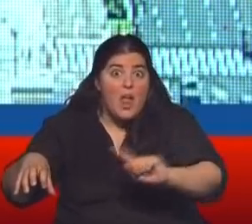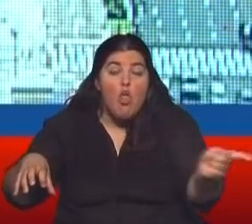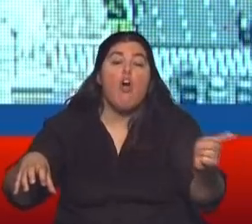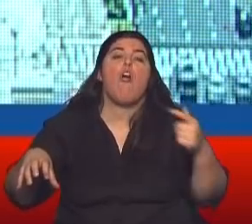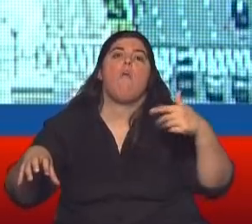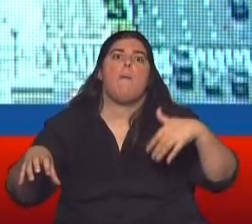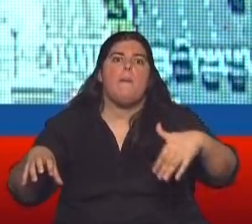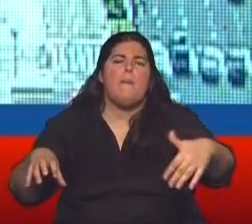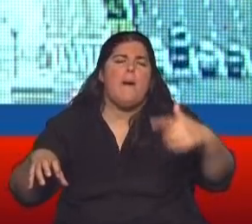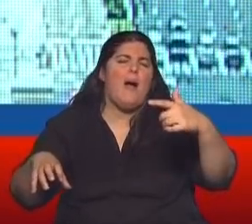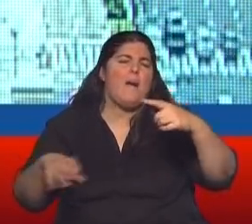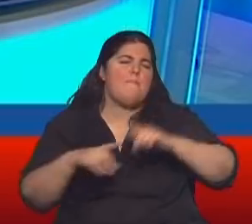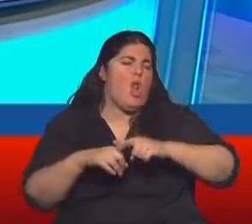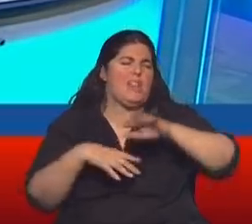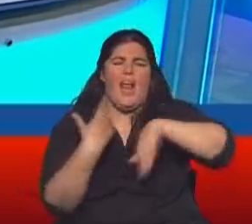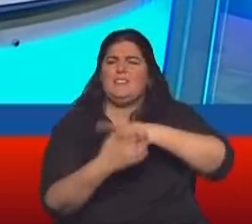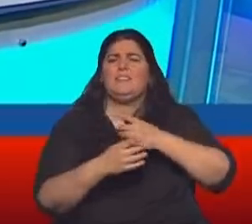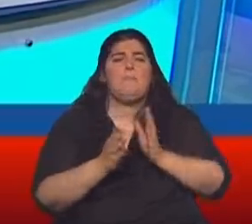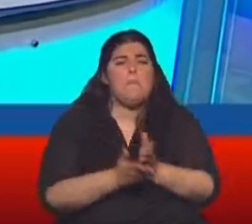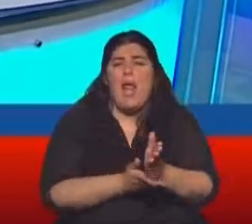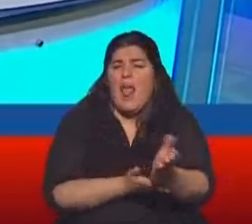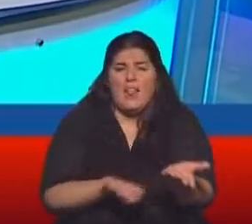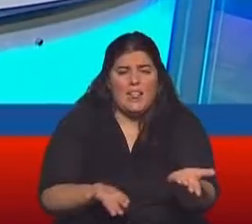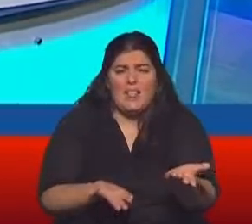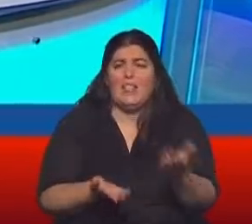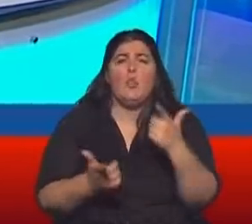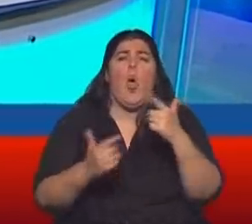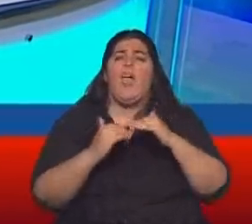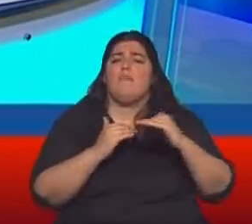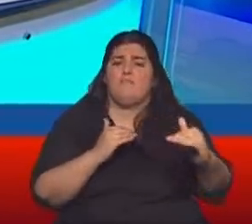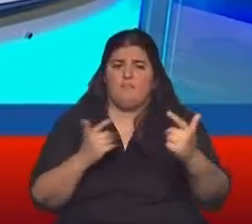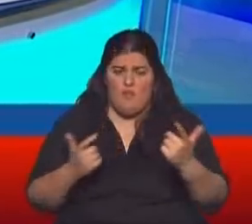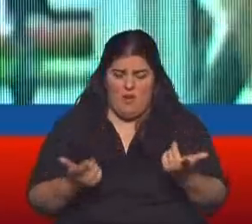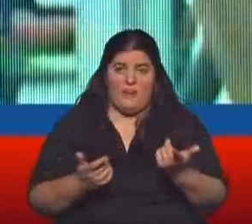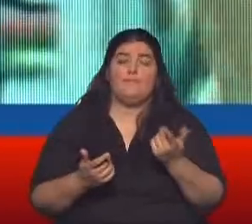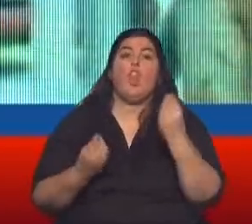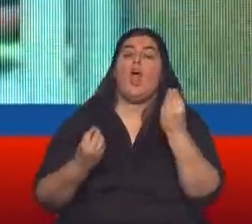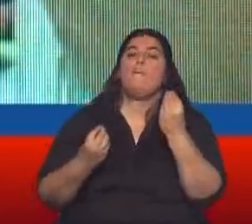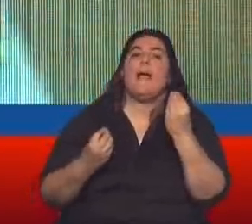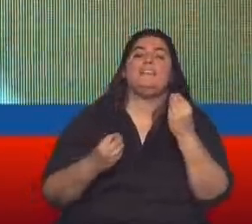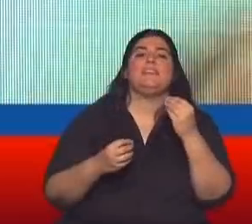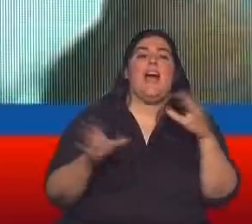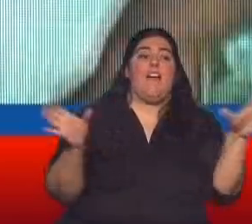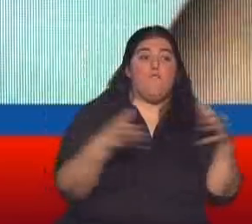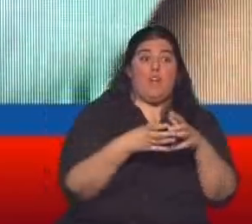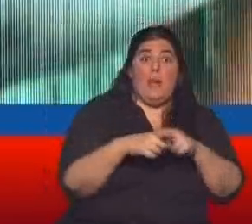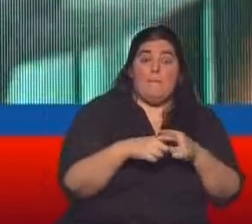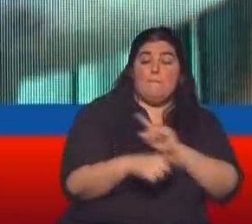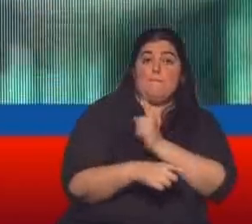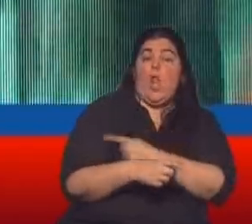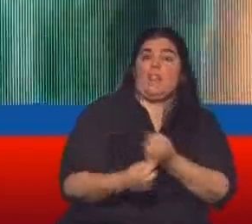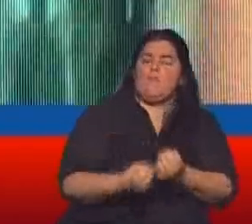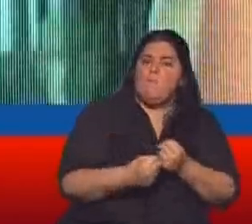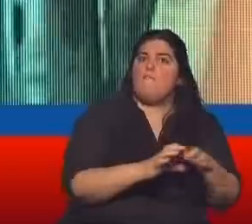una crisis política permanente porque no está garantizada la estabilidad. Ninguna fuerza consigue el nivel de apoyo, de hegemonía